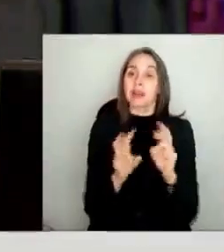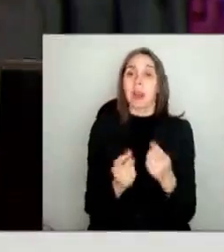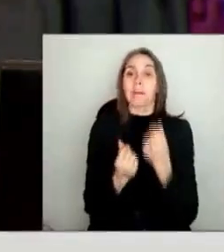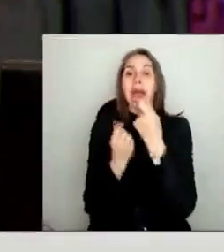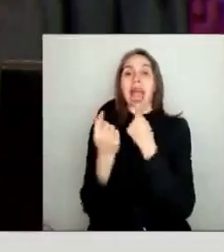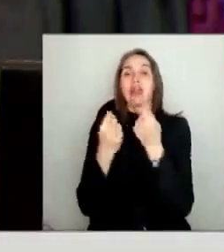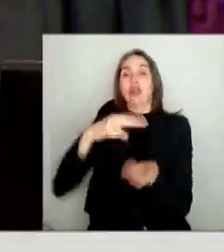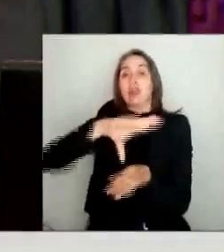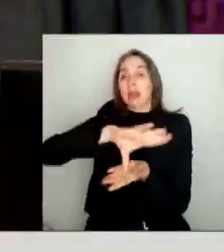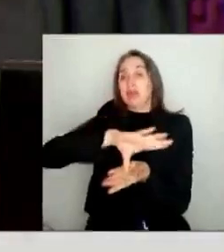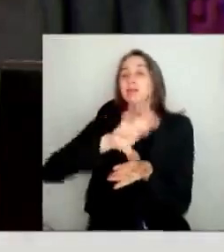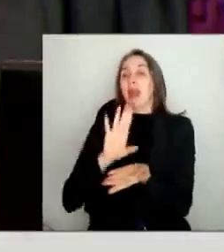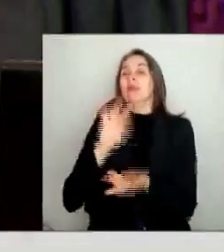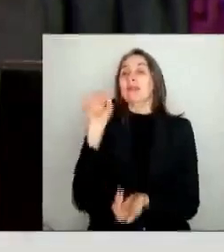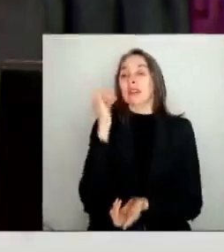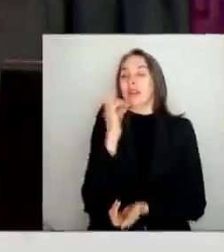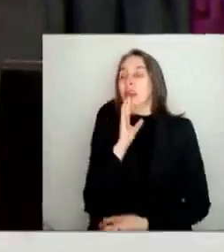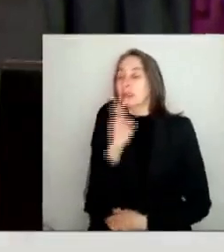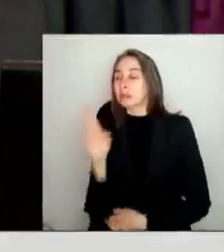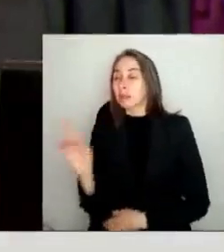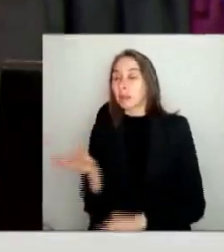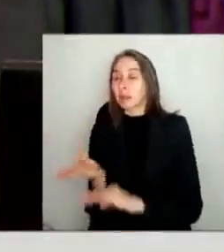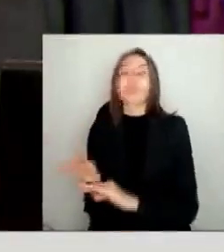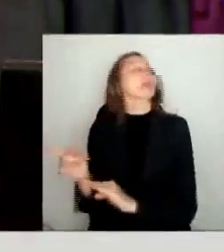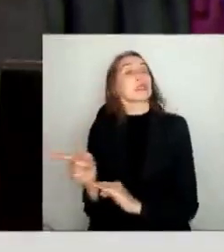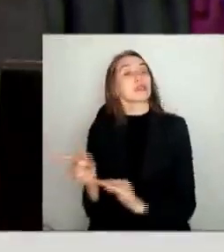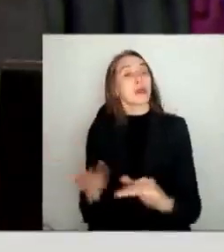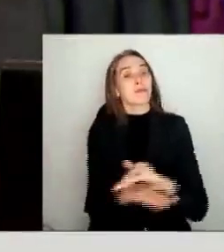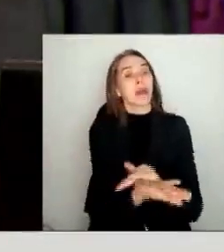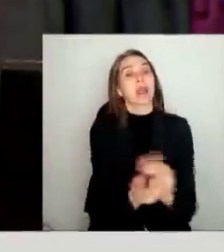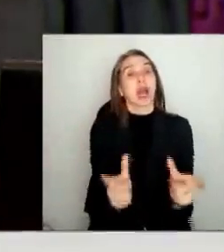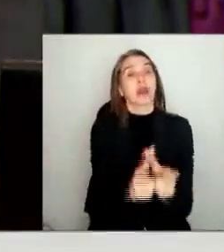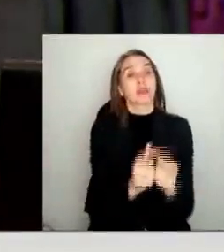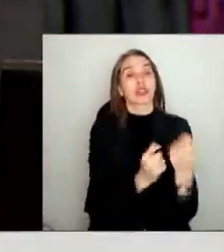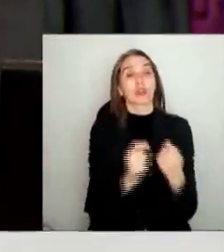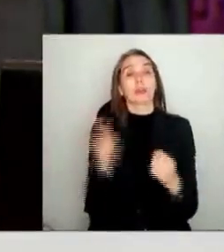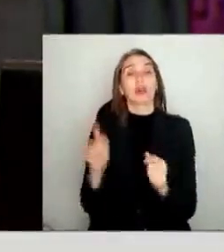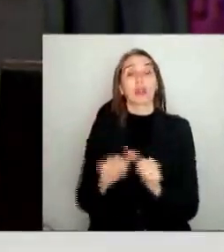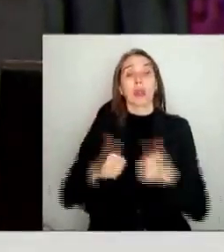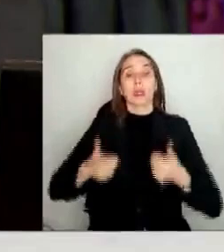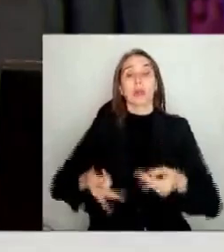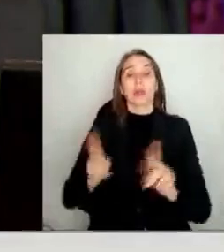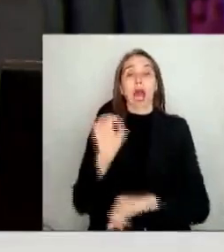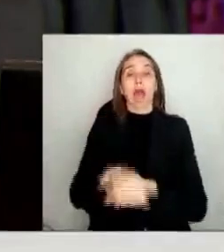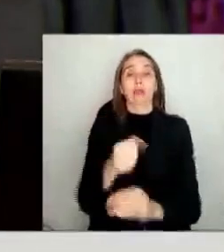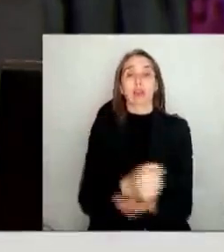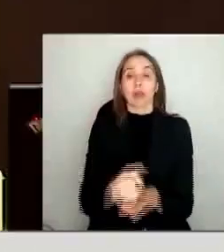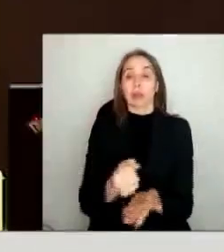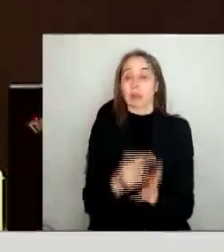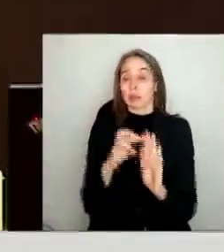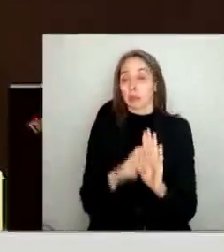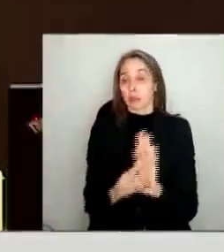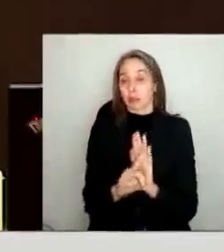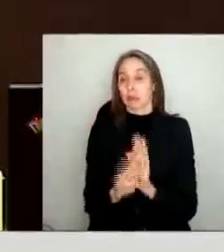presidenta Solicito que efectivamente se pase a la comisión de economía ya que dieron la admisibilidad en la mesa Gracias presidente